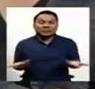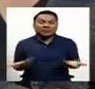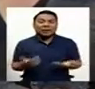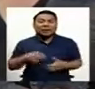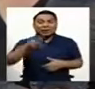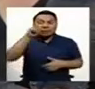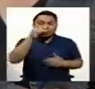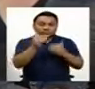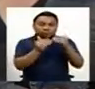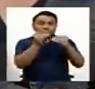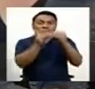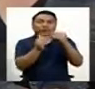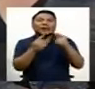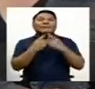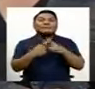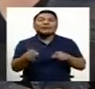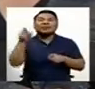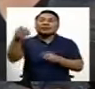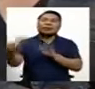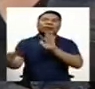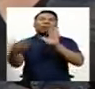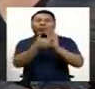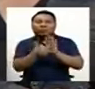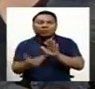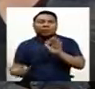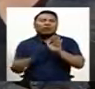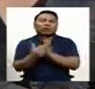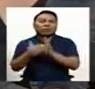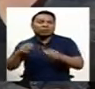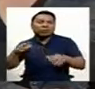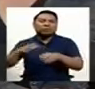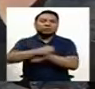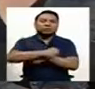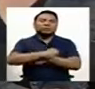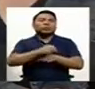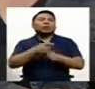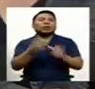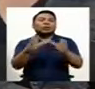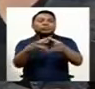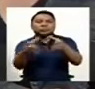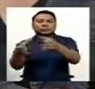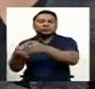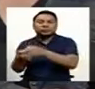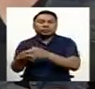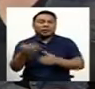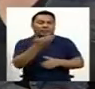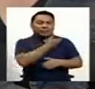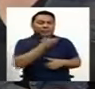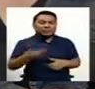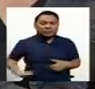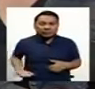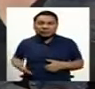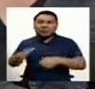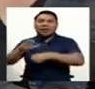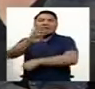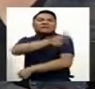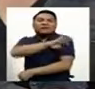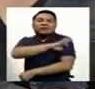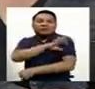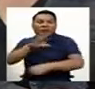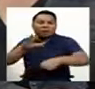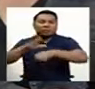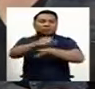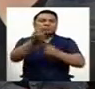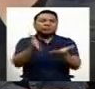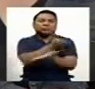El ataque a las instituciones, a la Presidencia de la República, a la Fiscalía de la Nación y